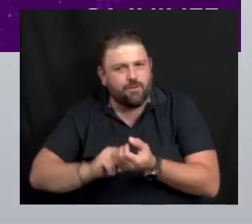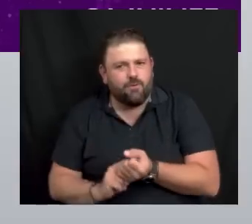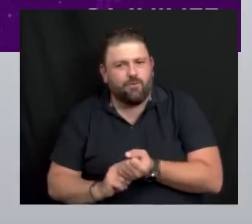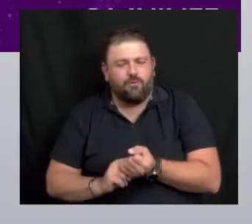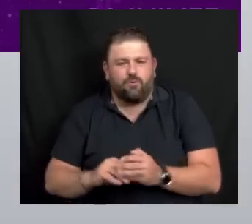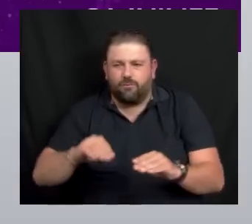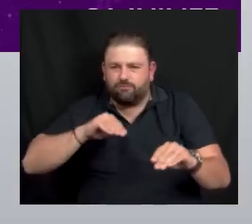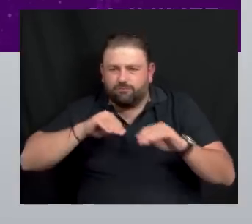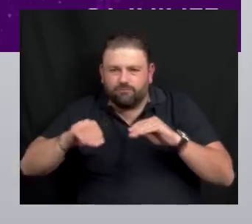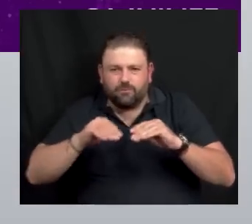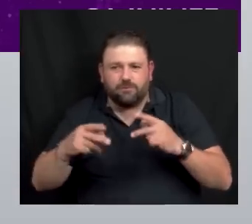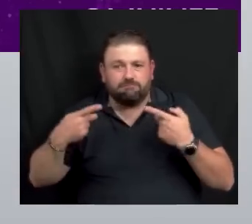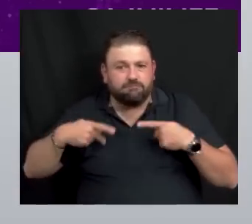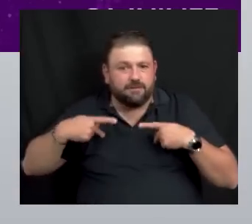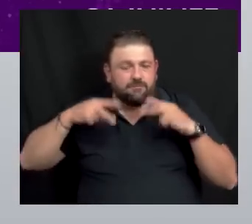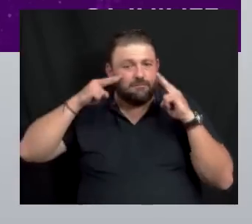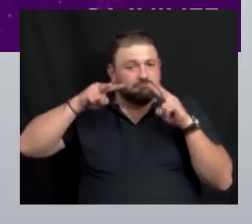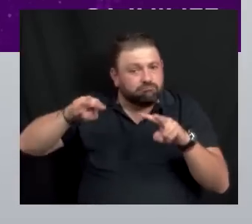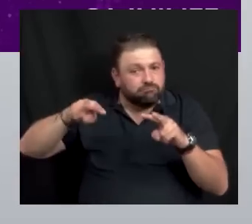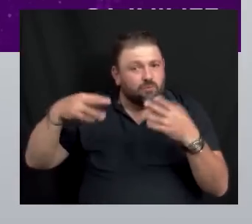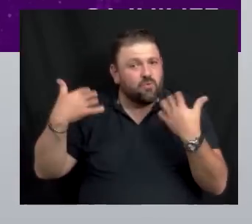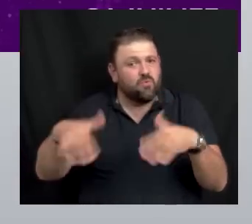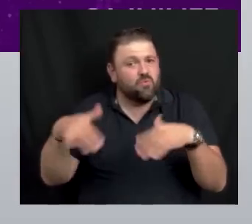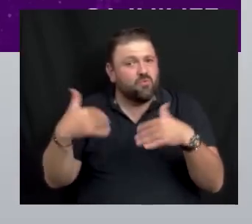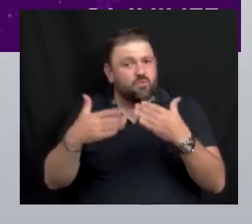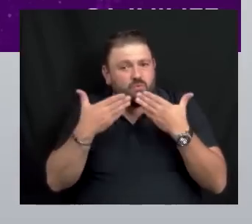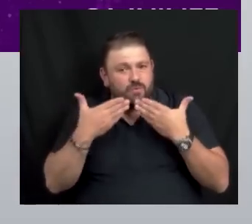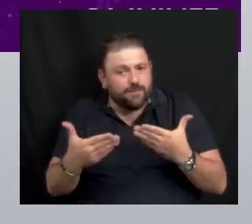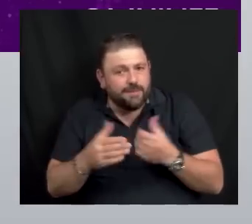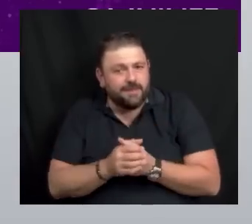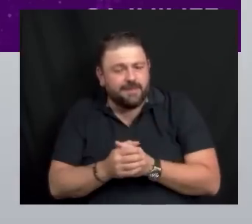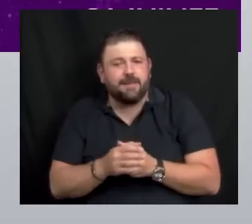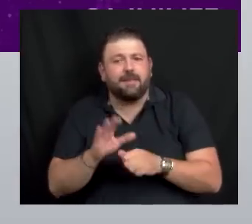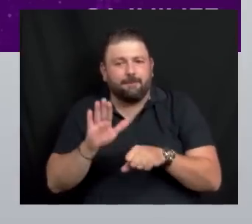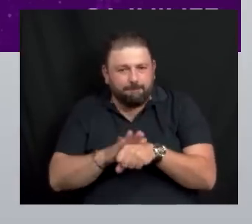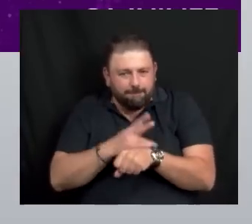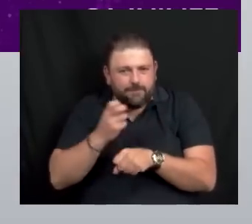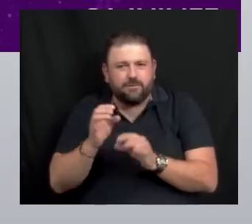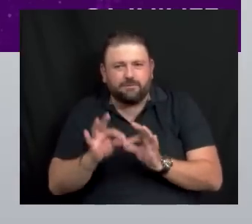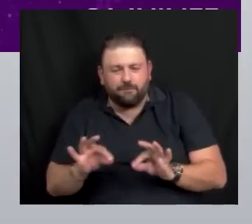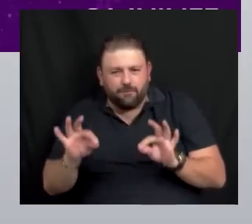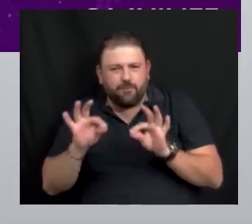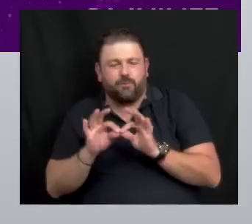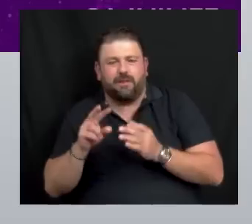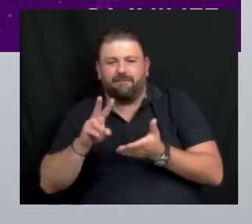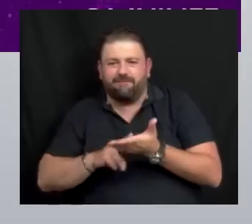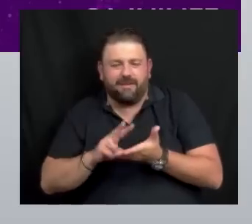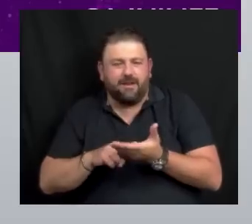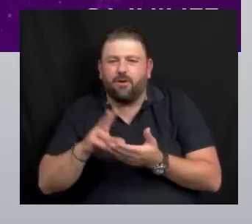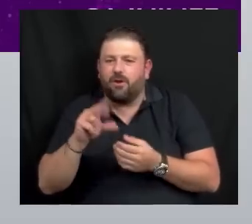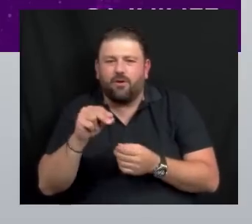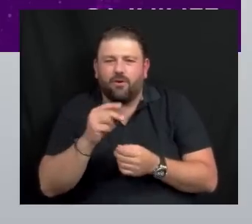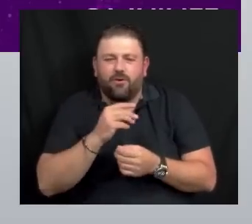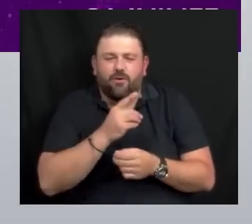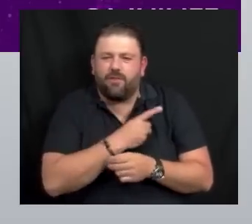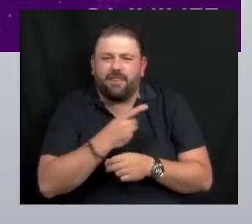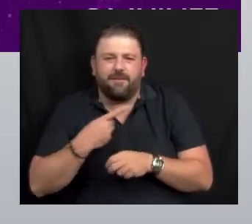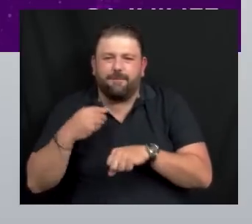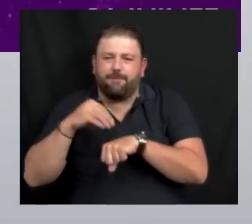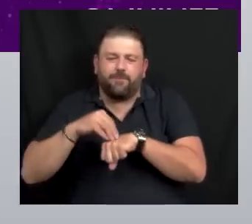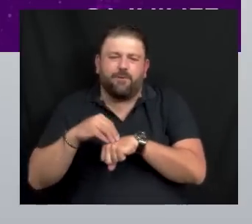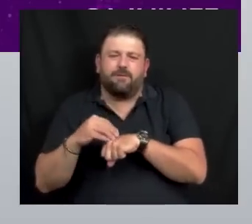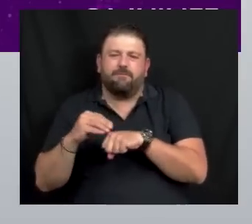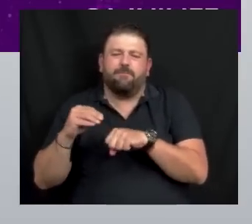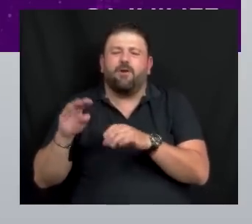vernos hacia adentro de nosotros, qué es lo que nos detiene. ¿Por qué no damos ese pasito extra? ¿Por qué le ponemos la excusa al extravagante? ¿Por qué le ponemos la